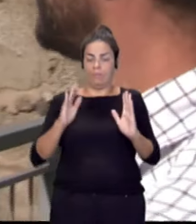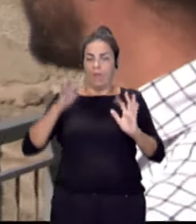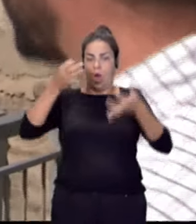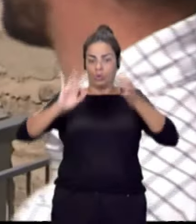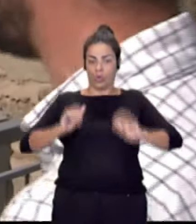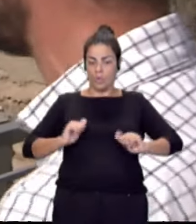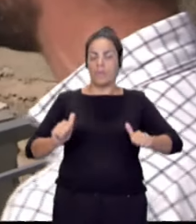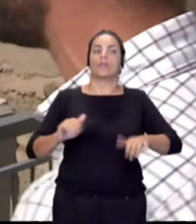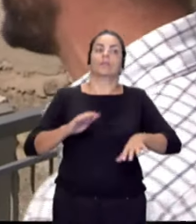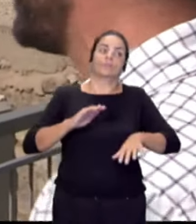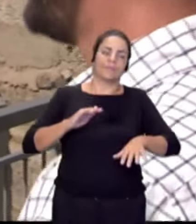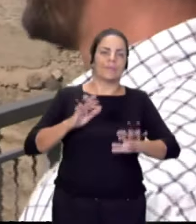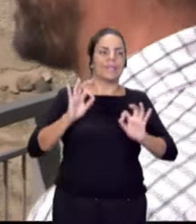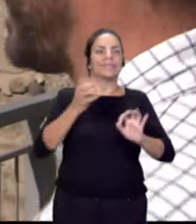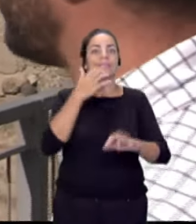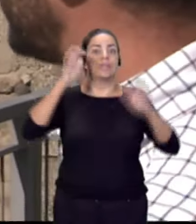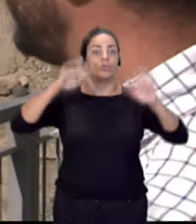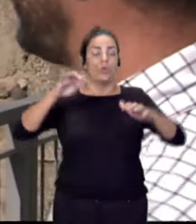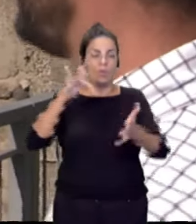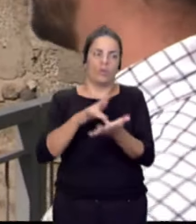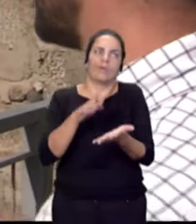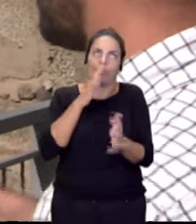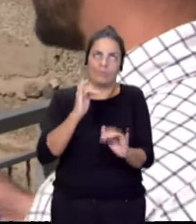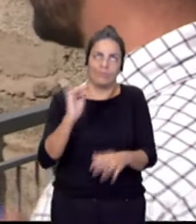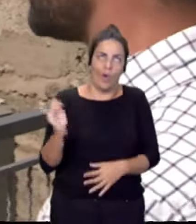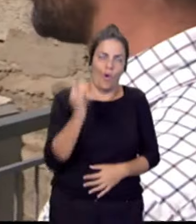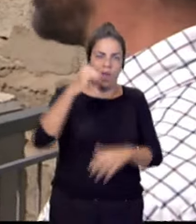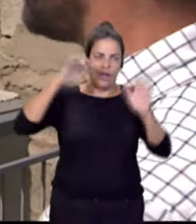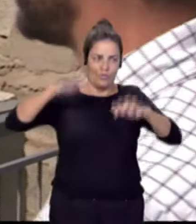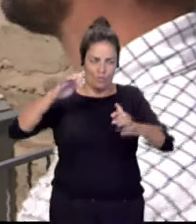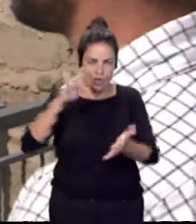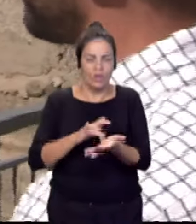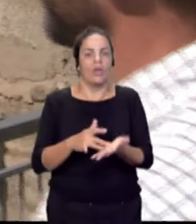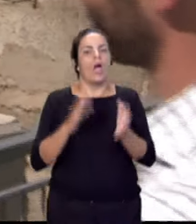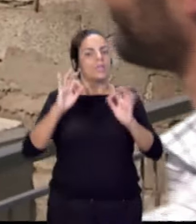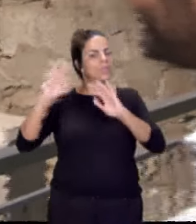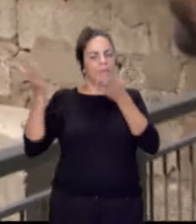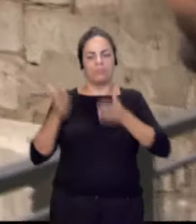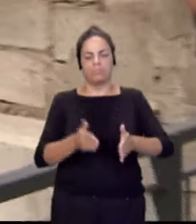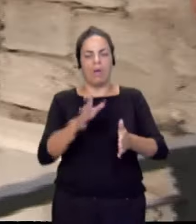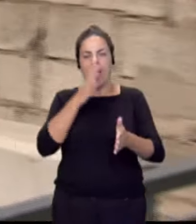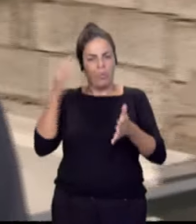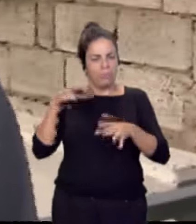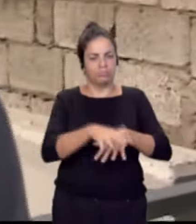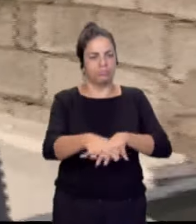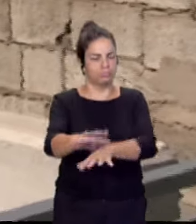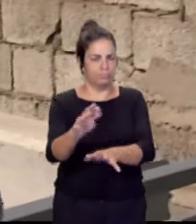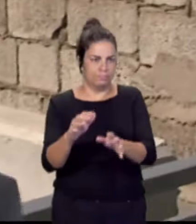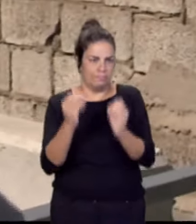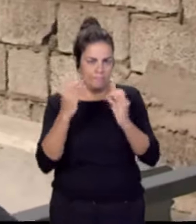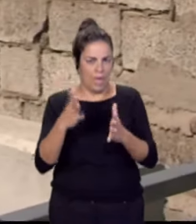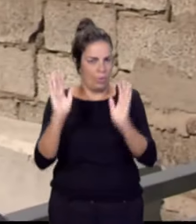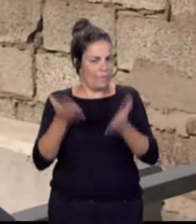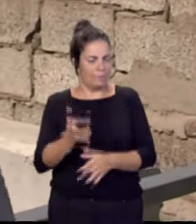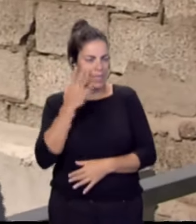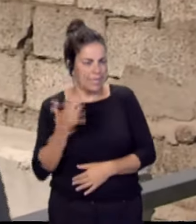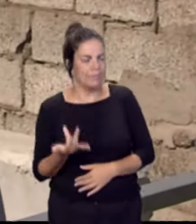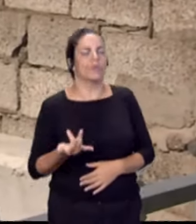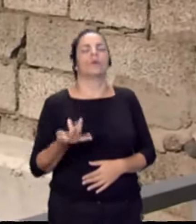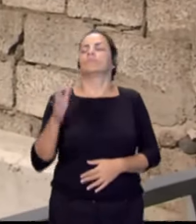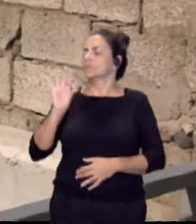lluvias, si es que llegan, que ojalá que sea así, la laguna esté libre de esos obstáculos en sus barrancos, ¿verdad? Efectivamente, la laguna se prepara para esas posibles lluvias